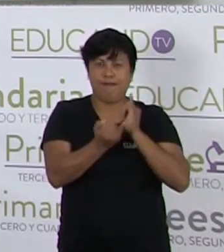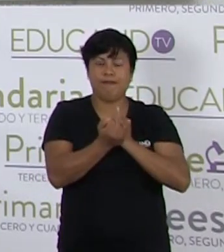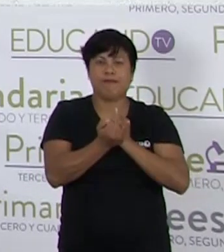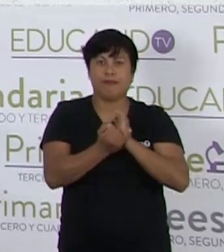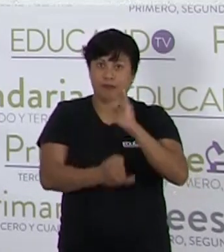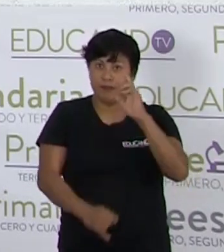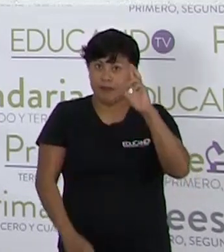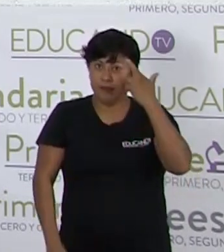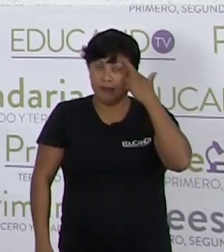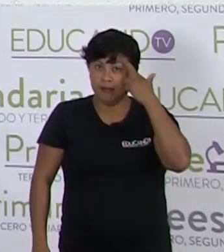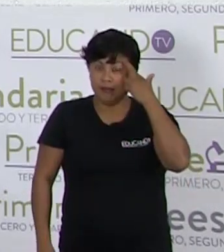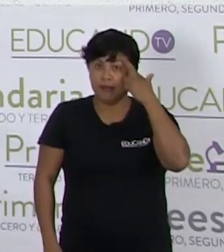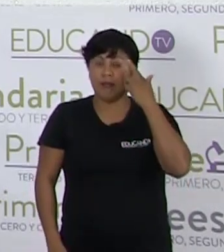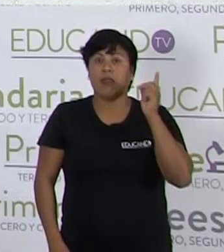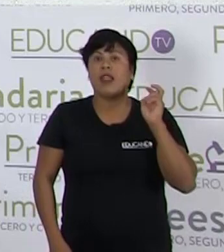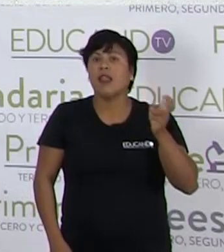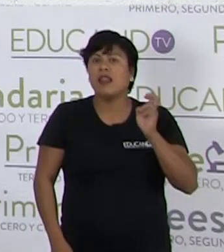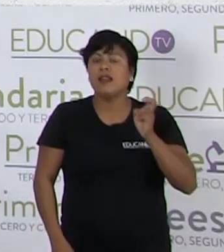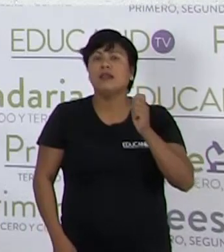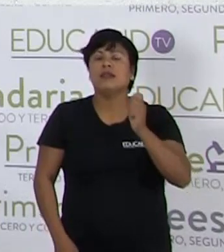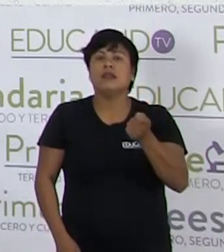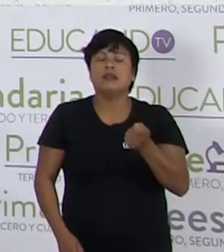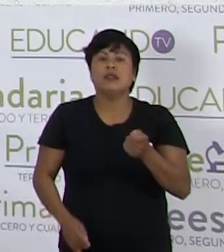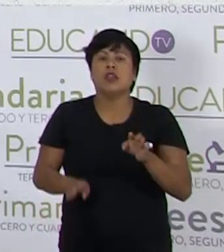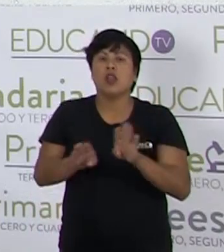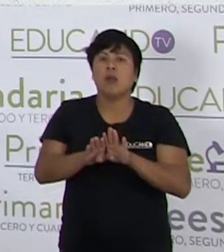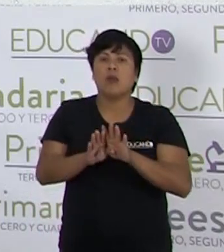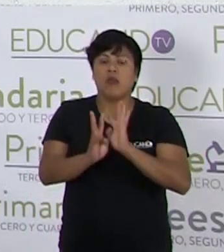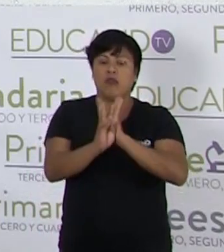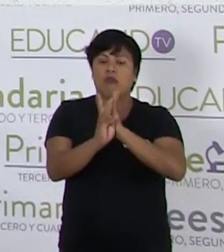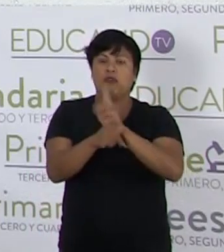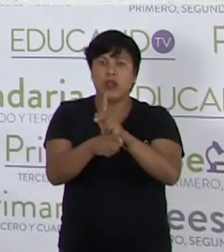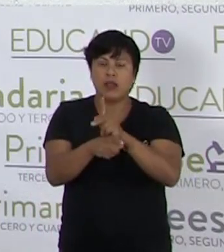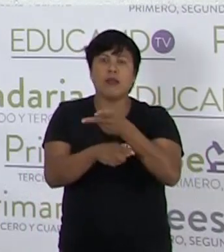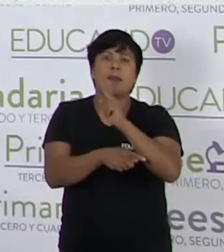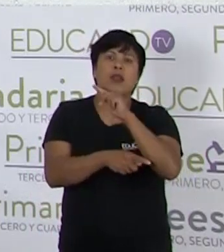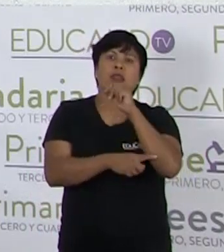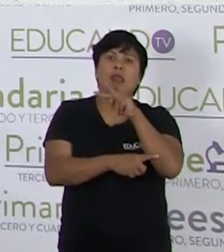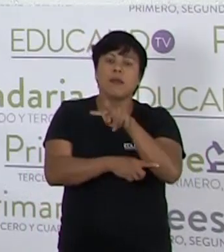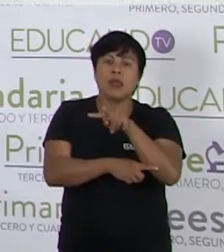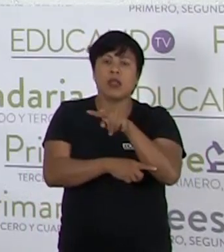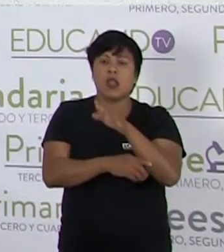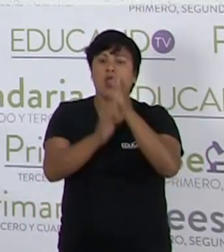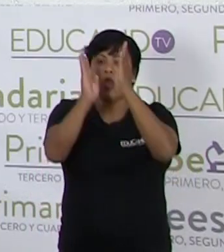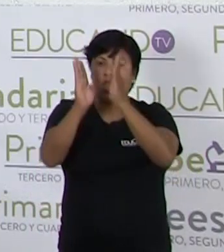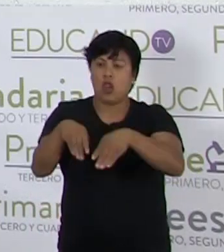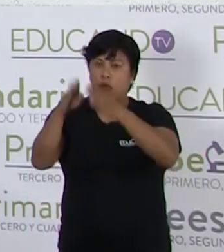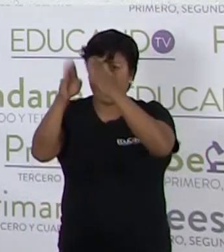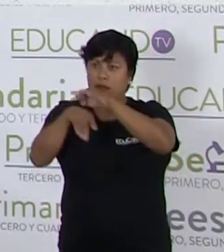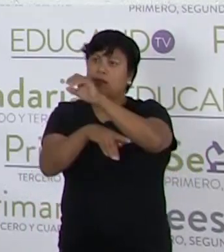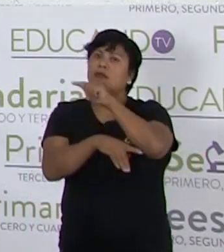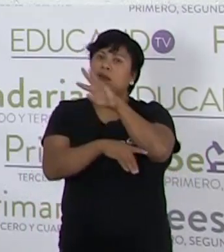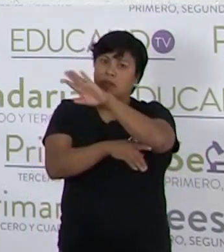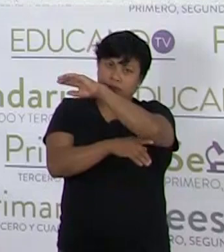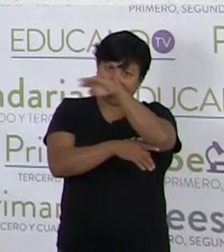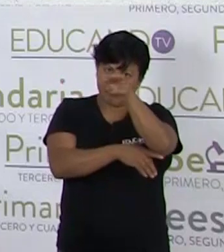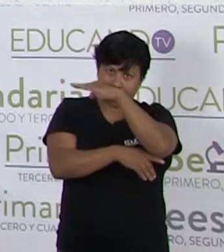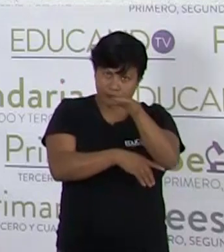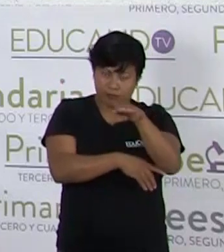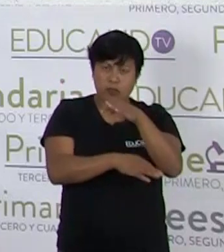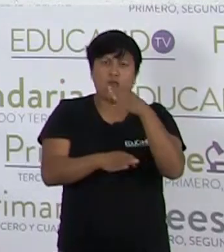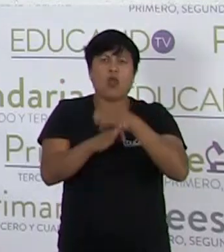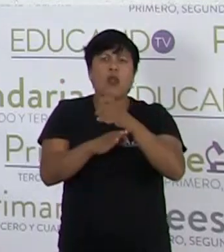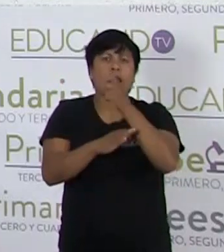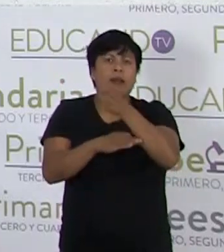Si lo recuerdas, ¿verdad? Están compuestas por filas, pero también por columnas. Muy bien, ¿qué estaremos viendo